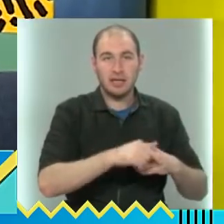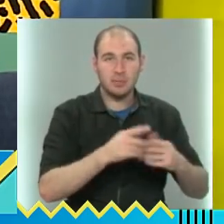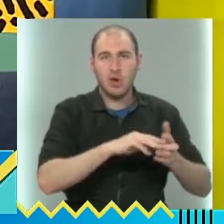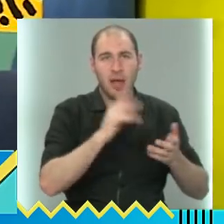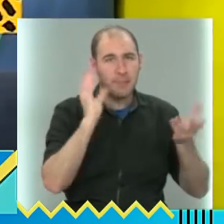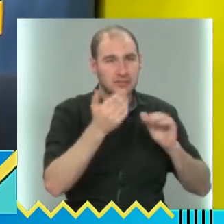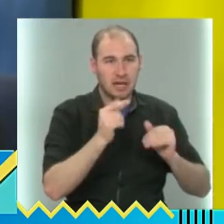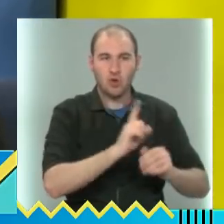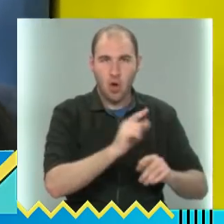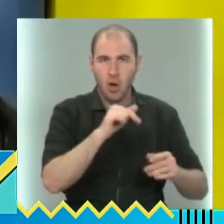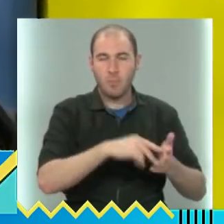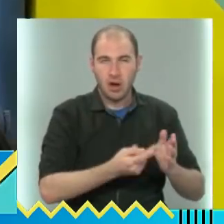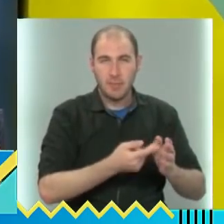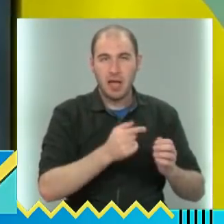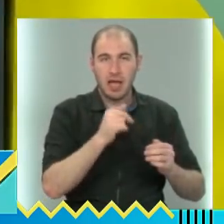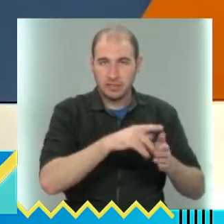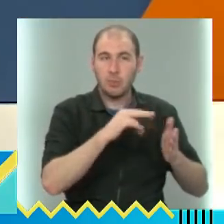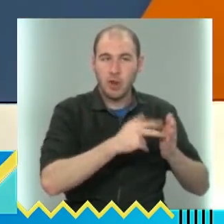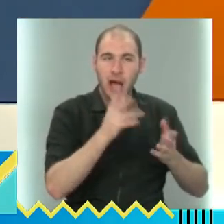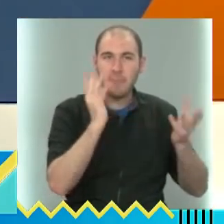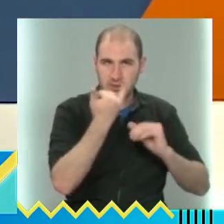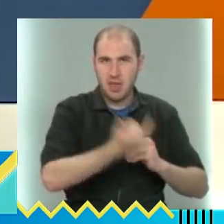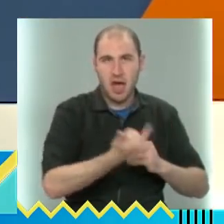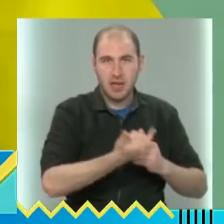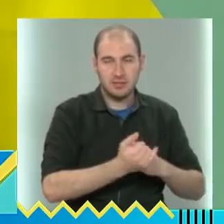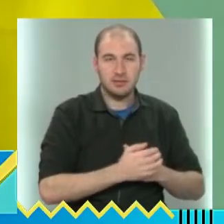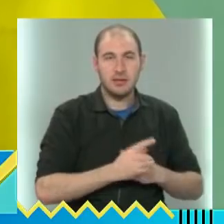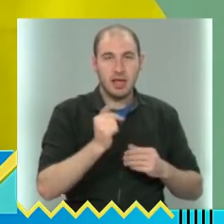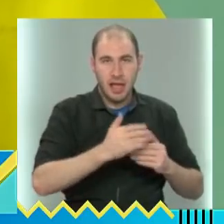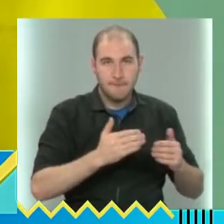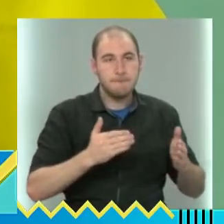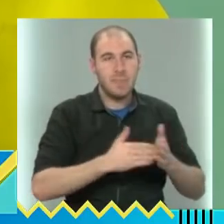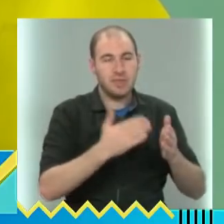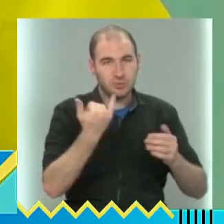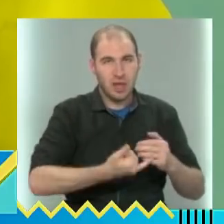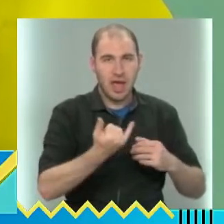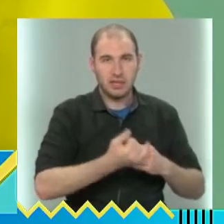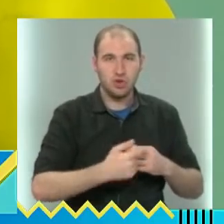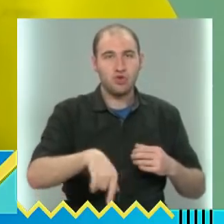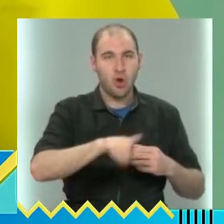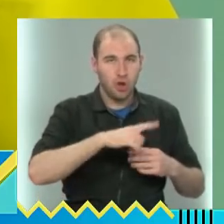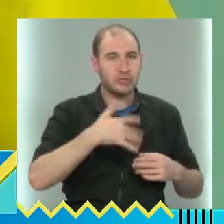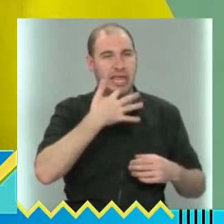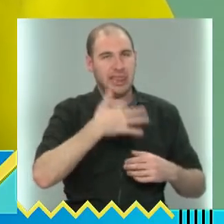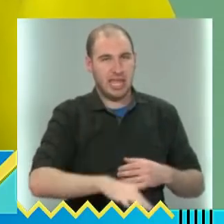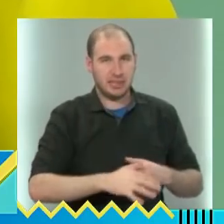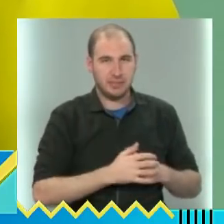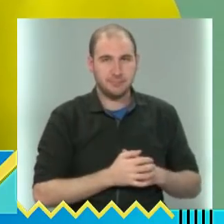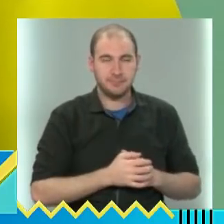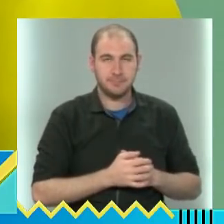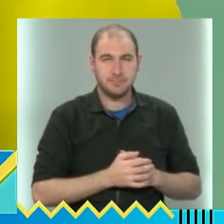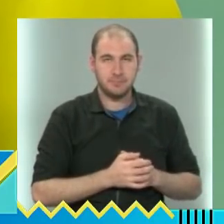impacto ambiental. Estas actividades tienen un impacto ambiental que es medido, que es en que nosotros entendemos es